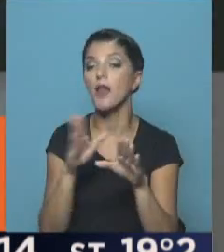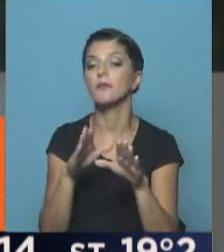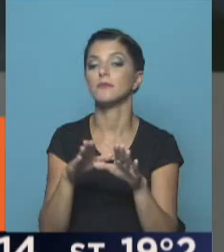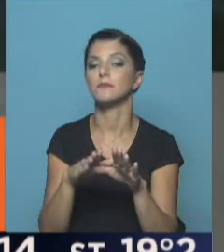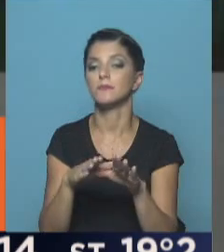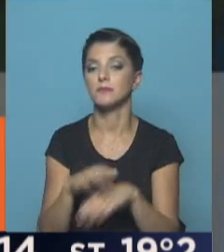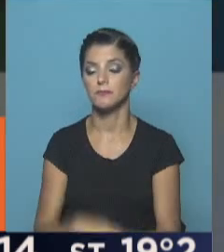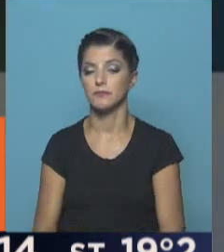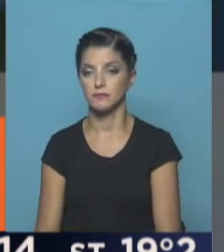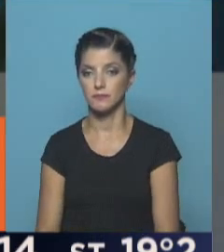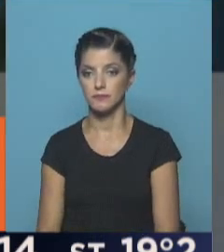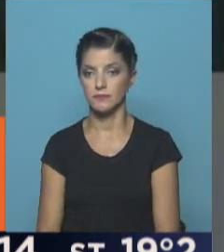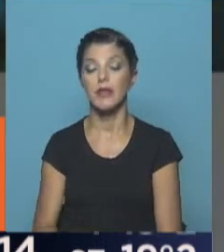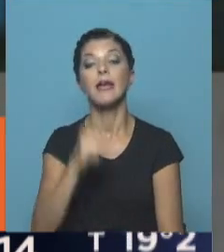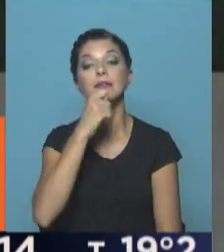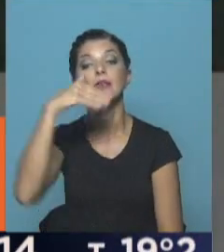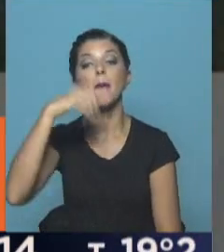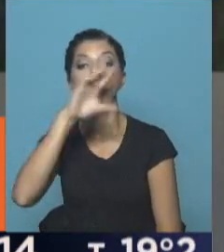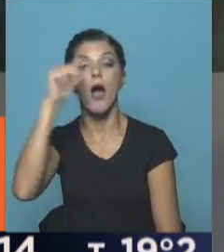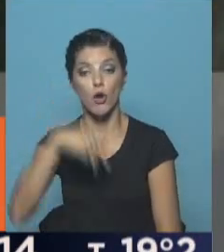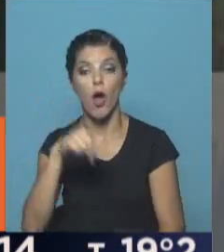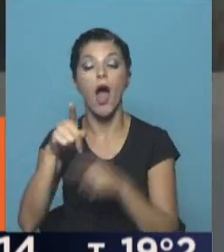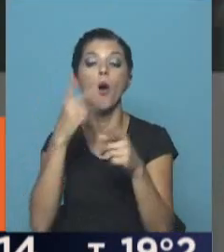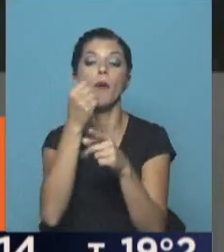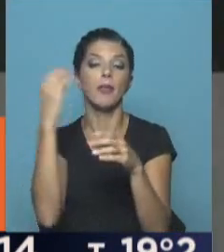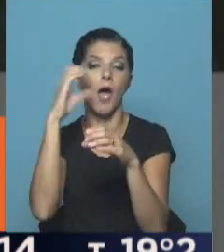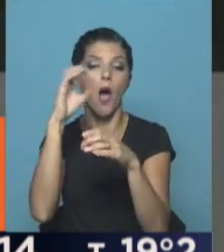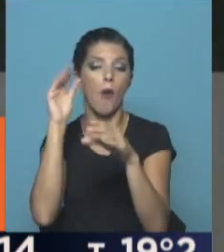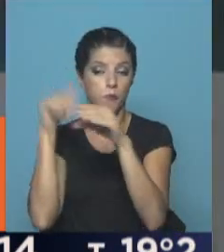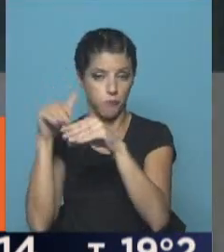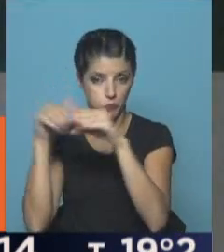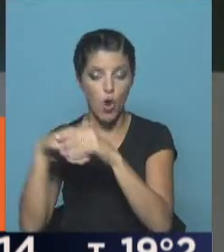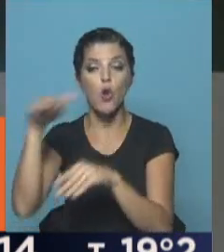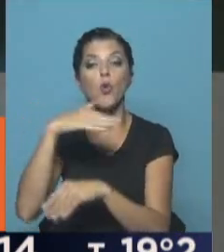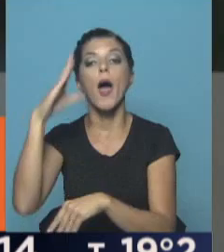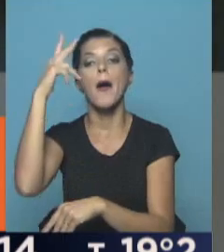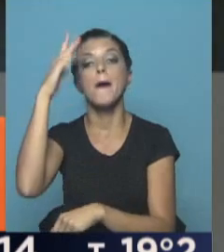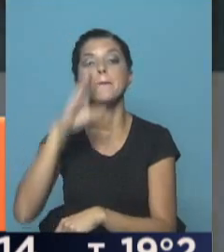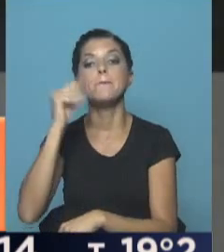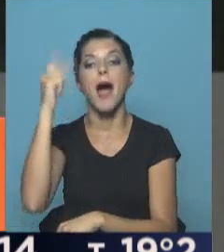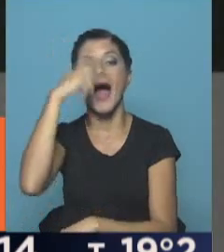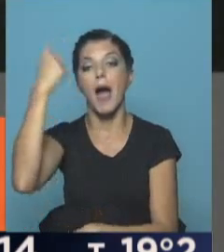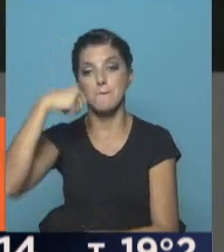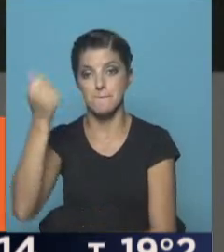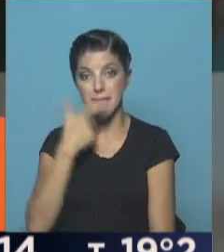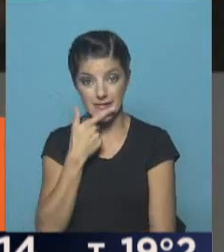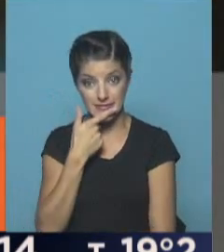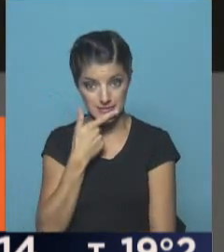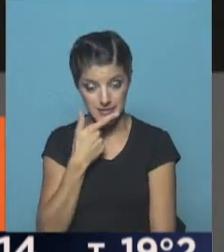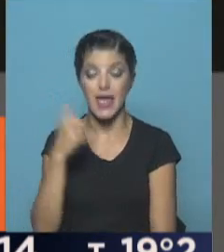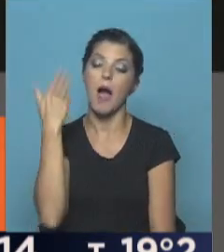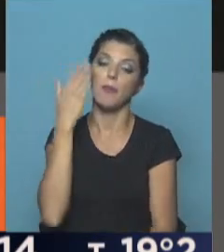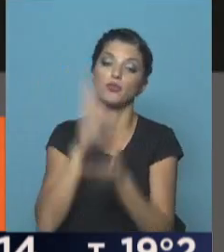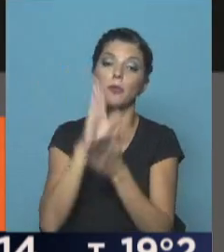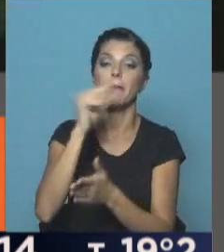de que Macron tenga cuentas ilegales en Bahamas. Es decir, estamos hablando, en este caso, de los Bahama Papers, más allá de que no se sabe